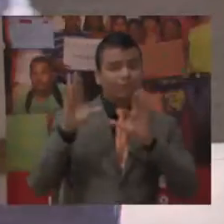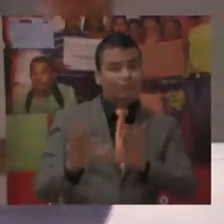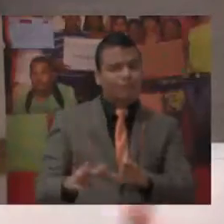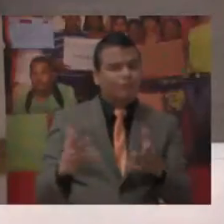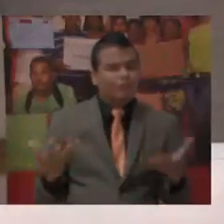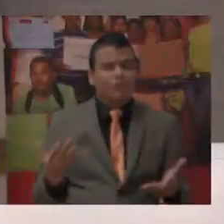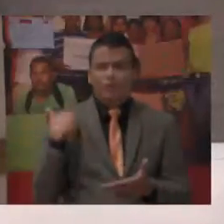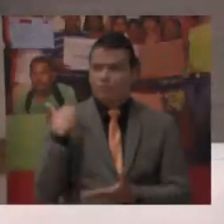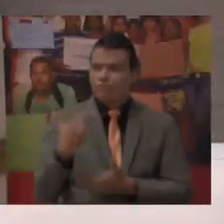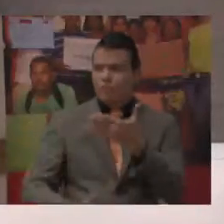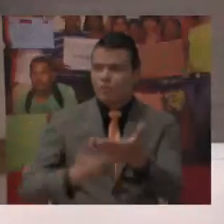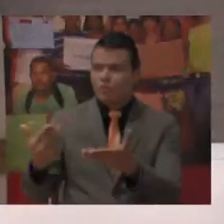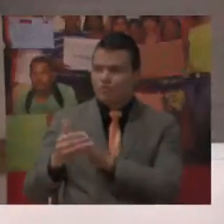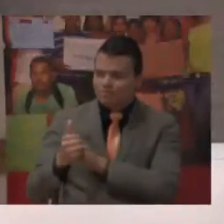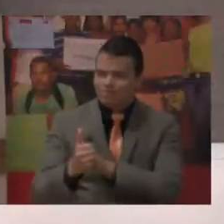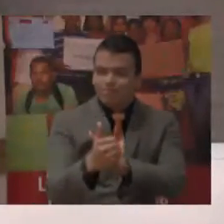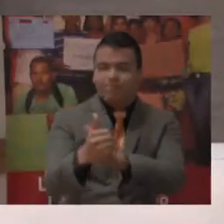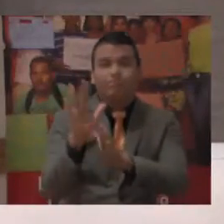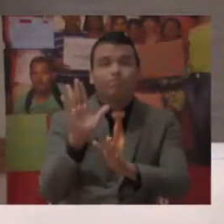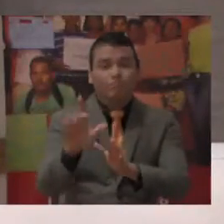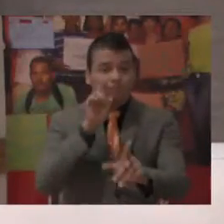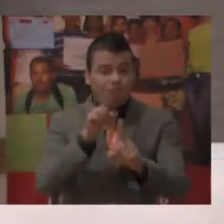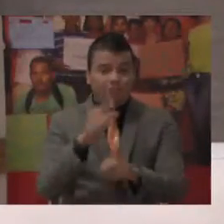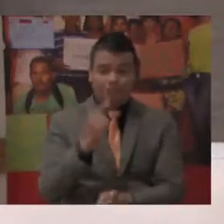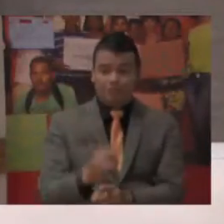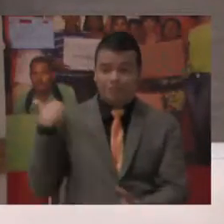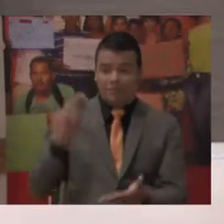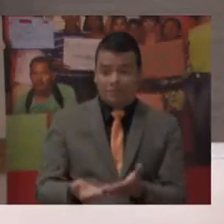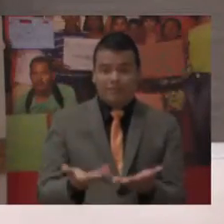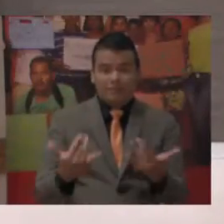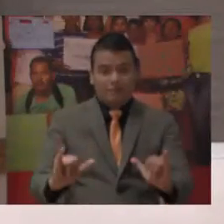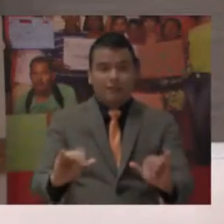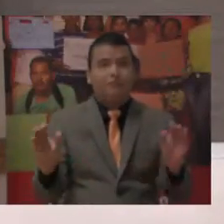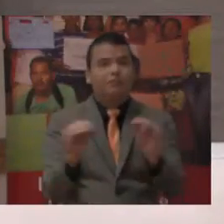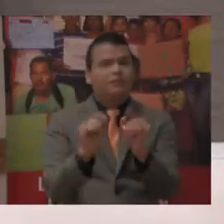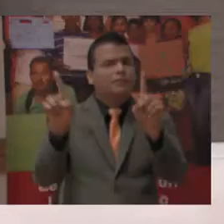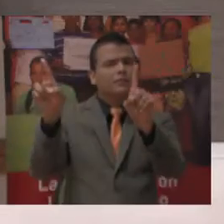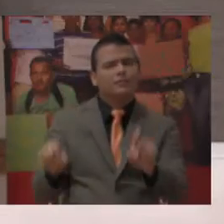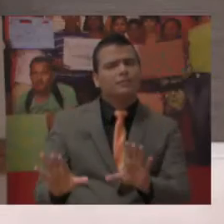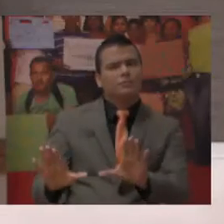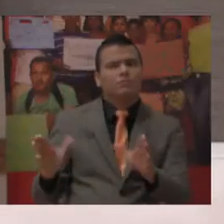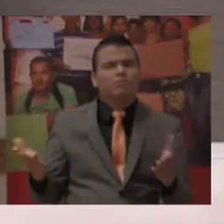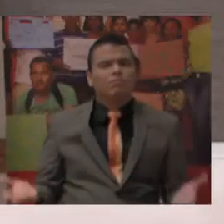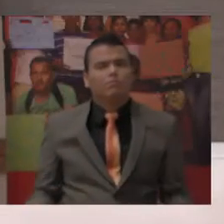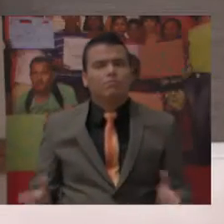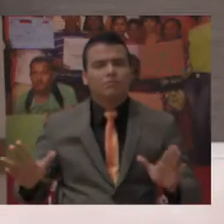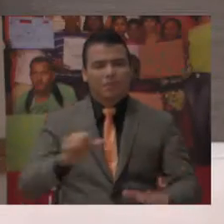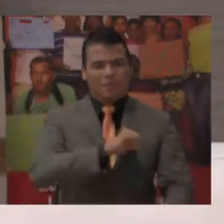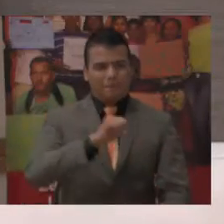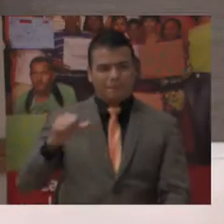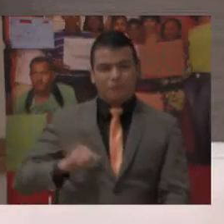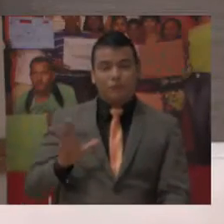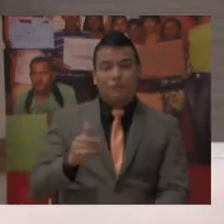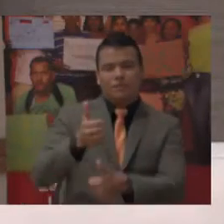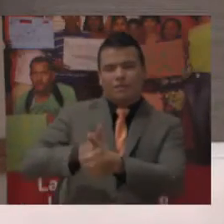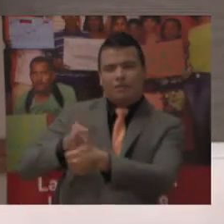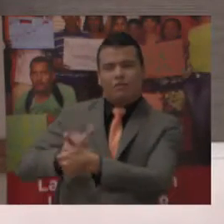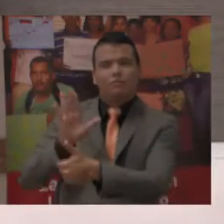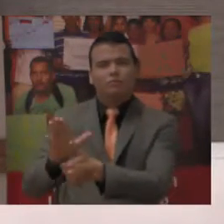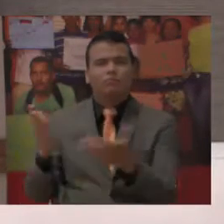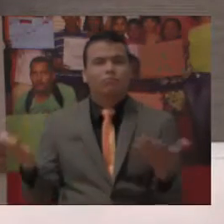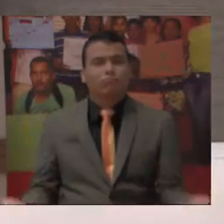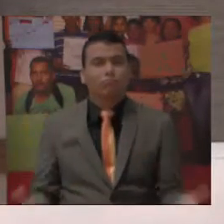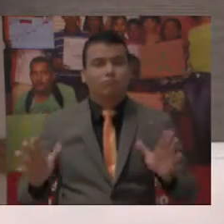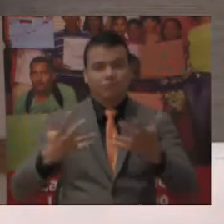en poderlos haber llevado a lo que es, a lo que han llegado. Ahorita, desde el punto de vista personal, pues desde